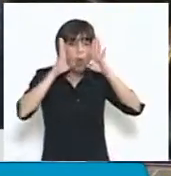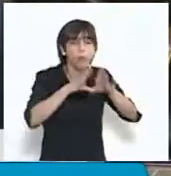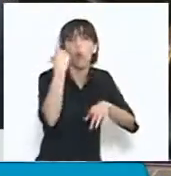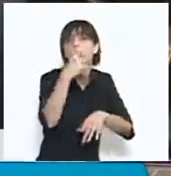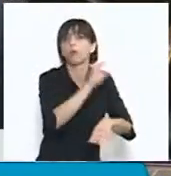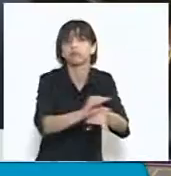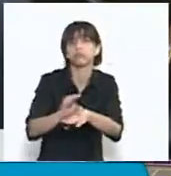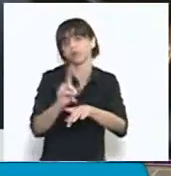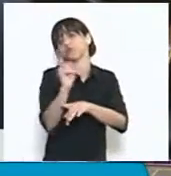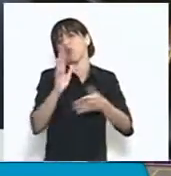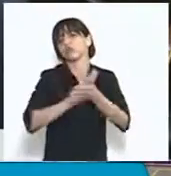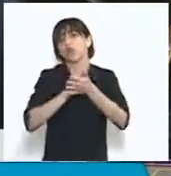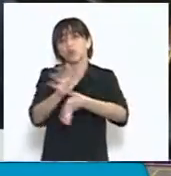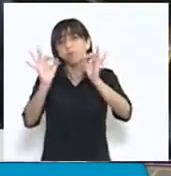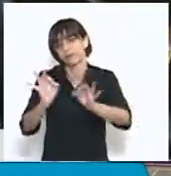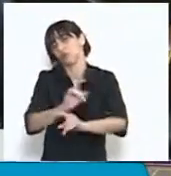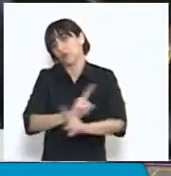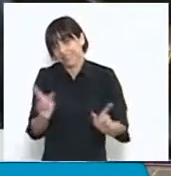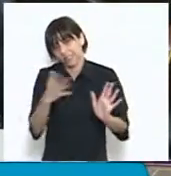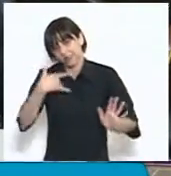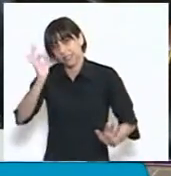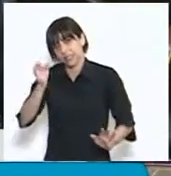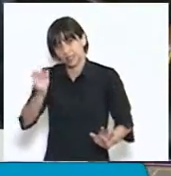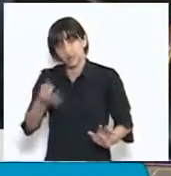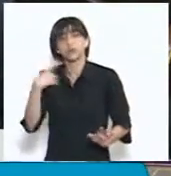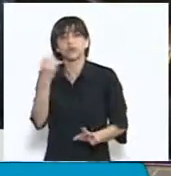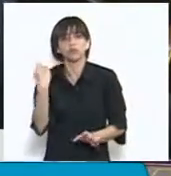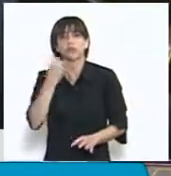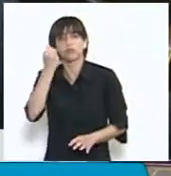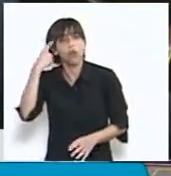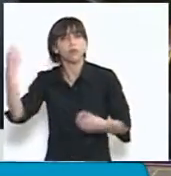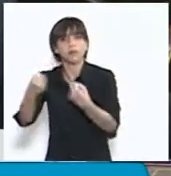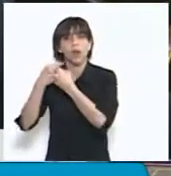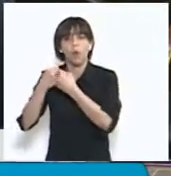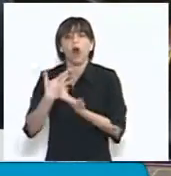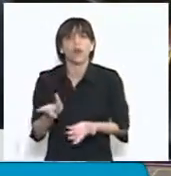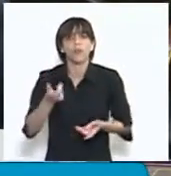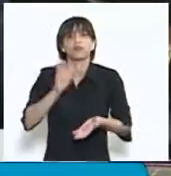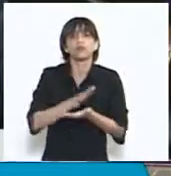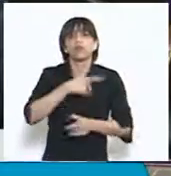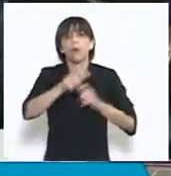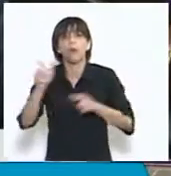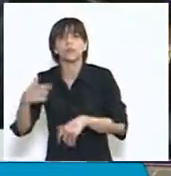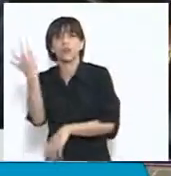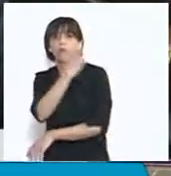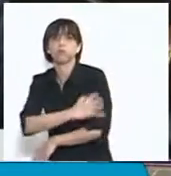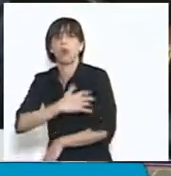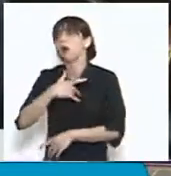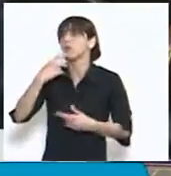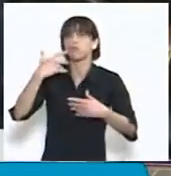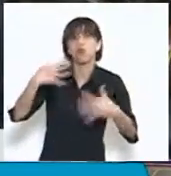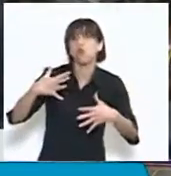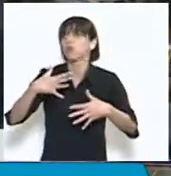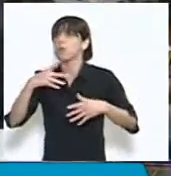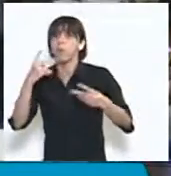No nos podemos poner de acuerdo si hay muchos o pocos pobres en la Argentina. Hay